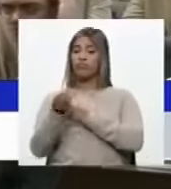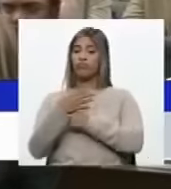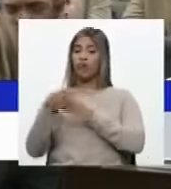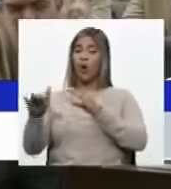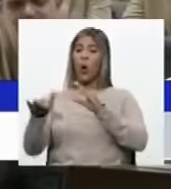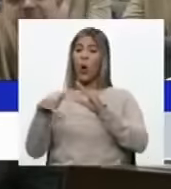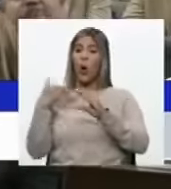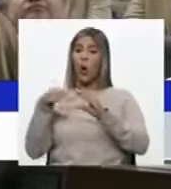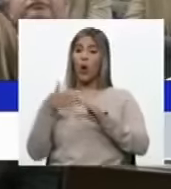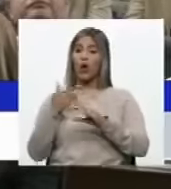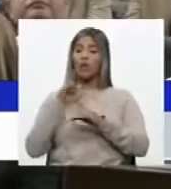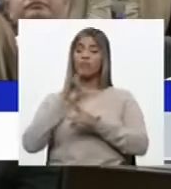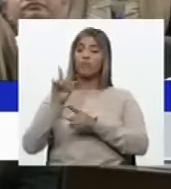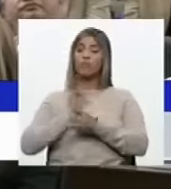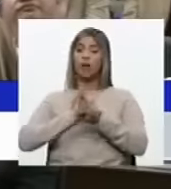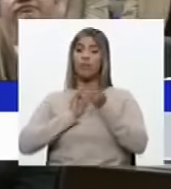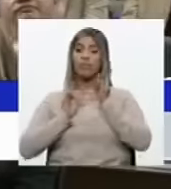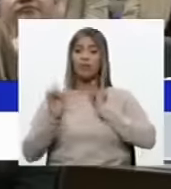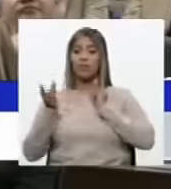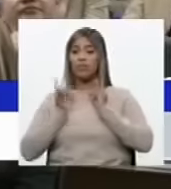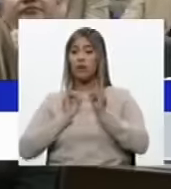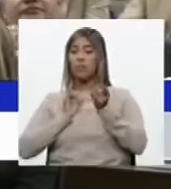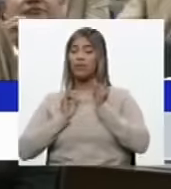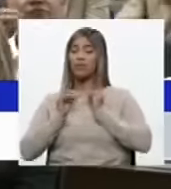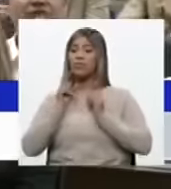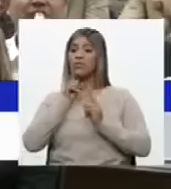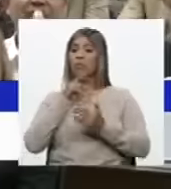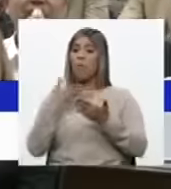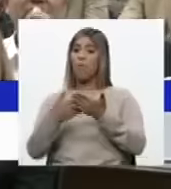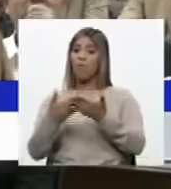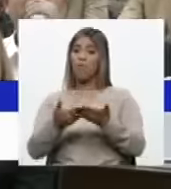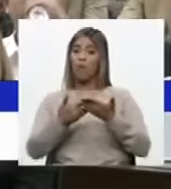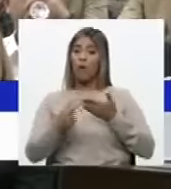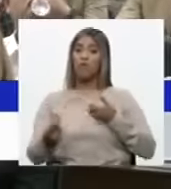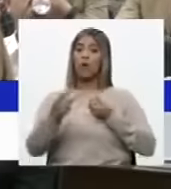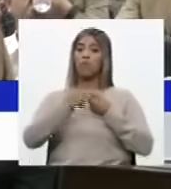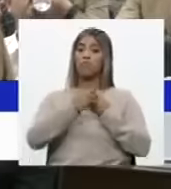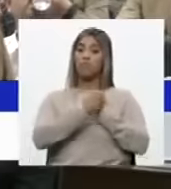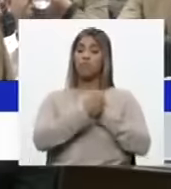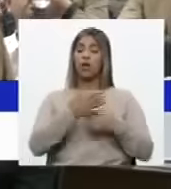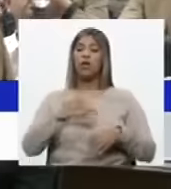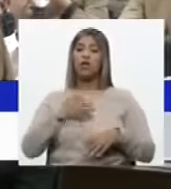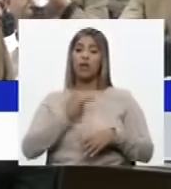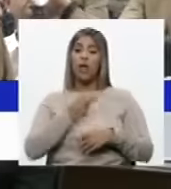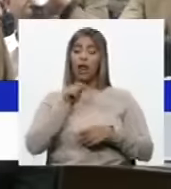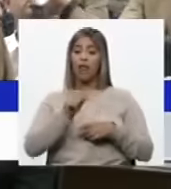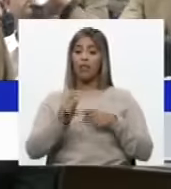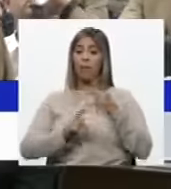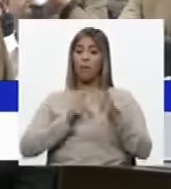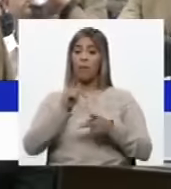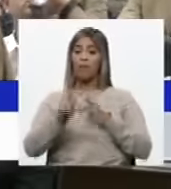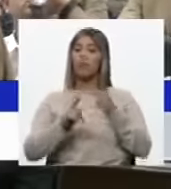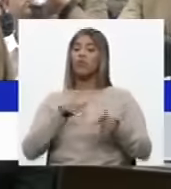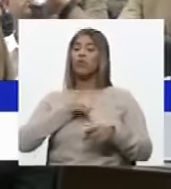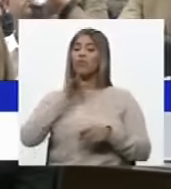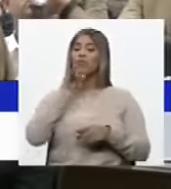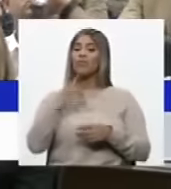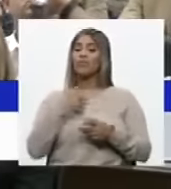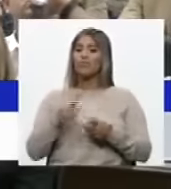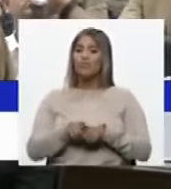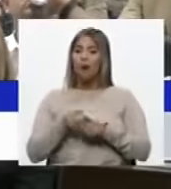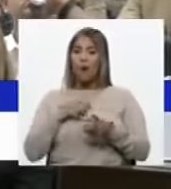telefónicas de los aspirantes a postularse ante este proceso, que informaban que tenían inconvenientes